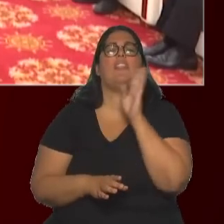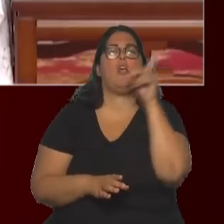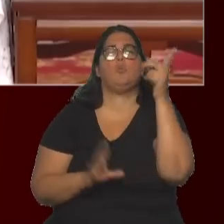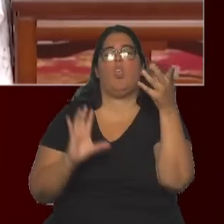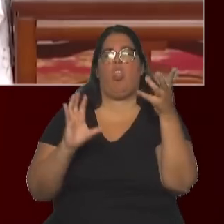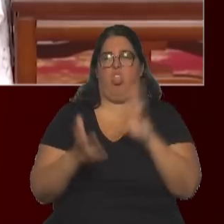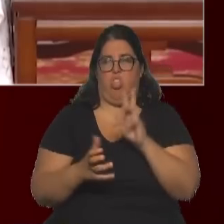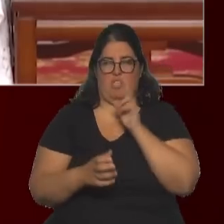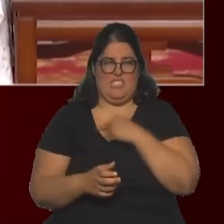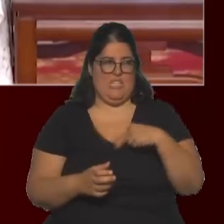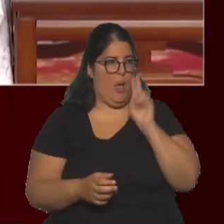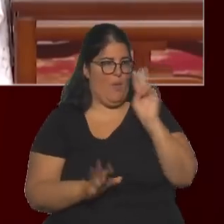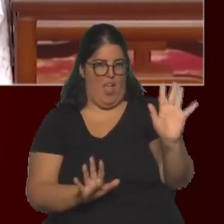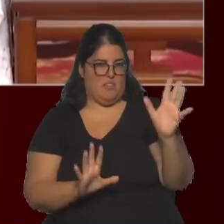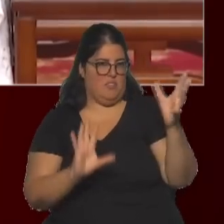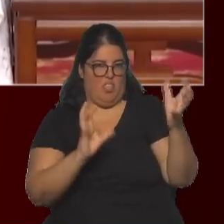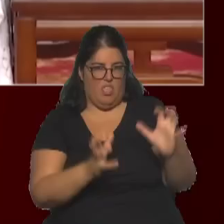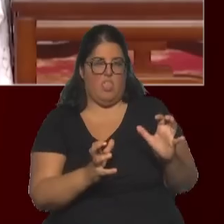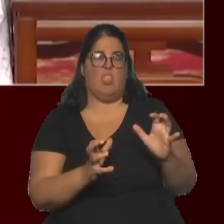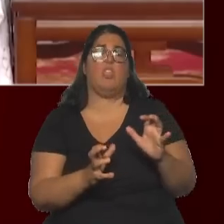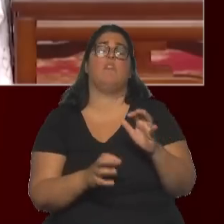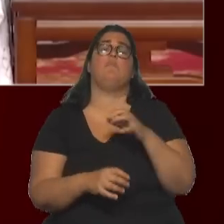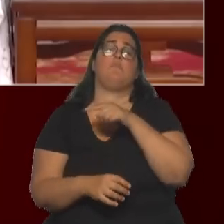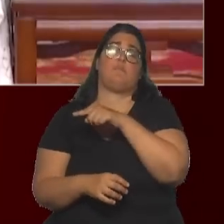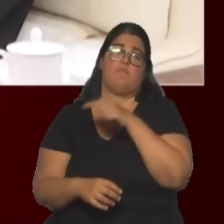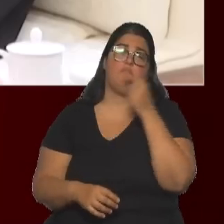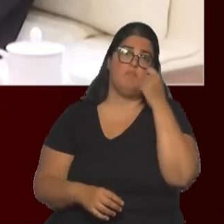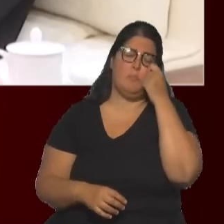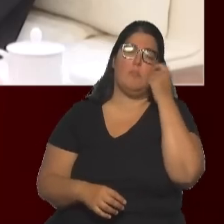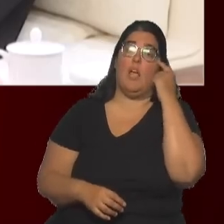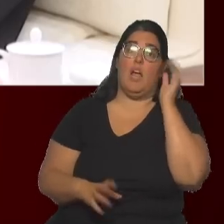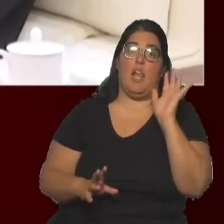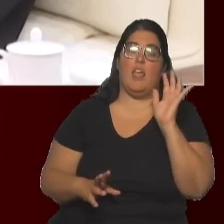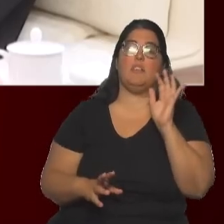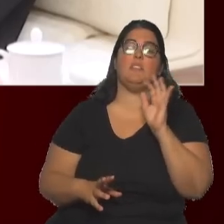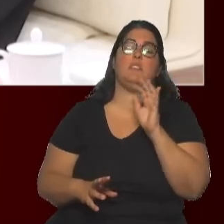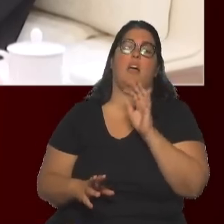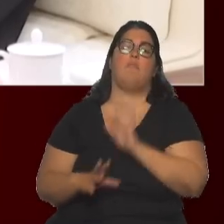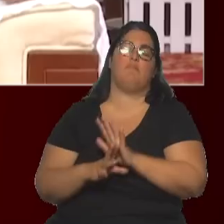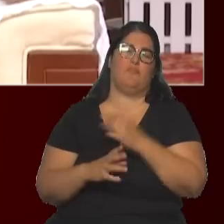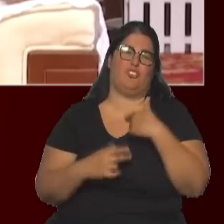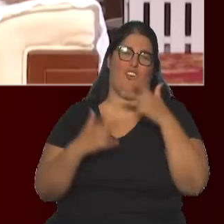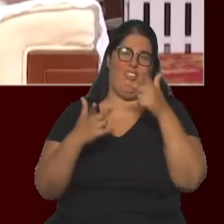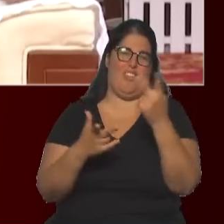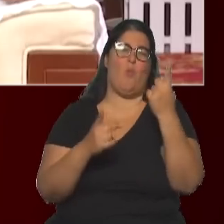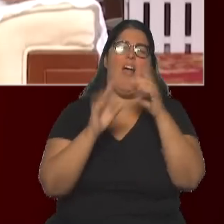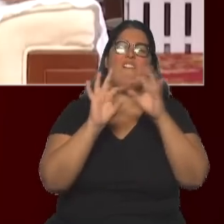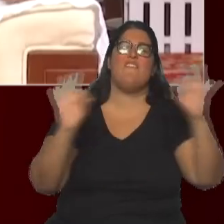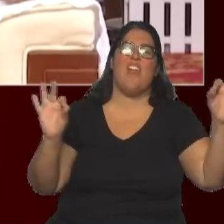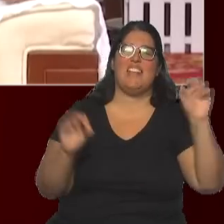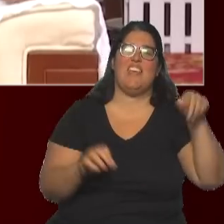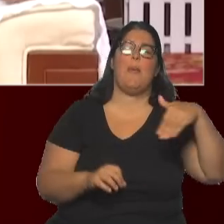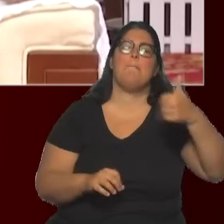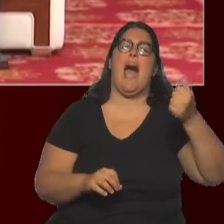Unidos, él se ve entonces con la creencia de que China, parafraseando un poco a Mao, me